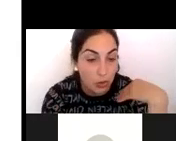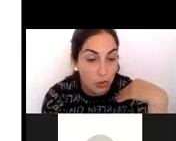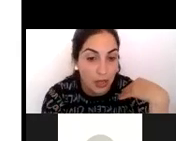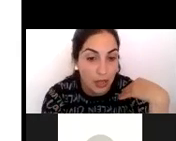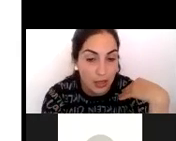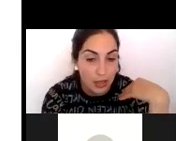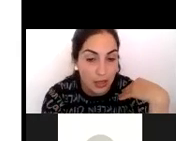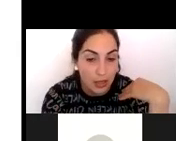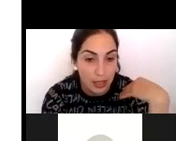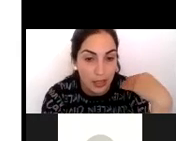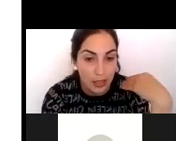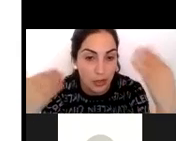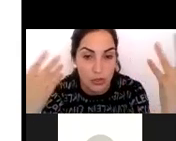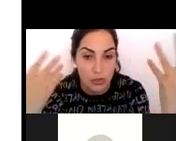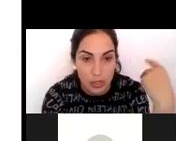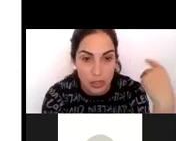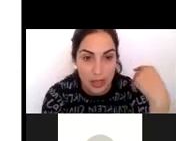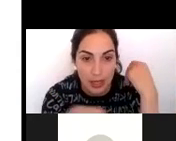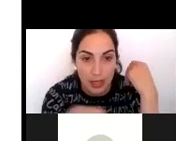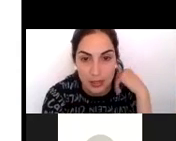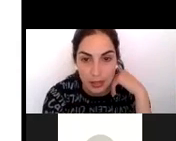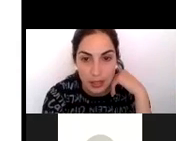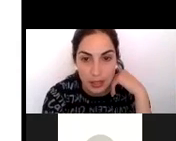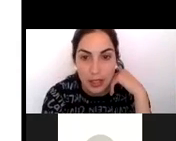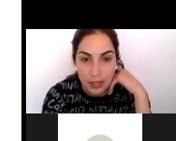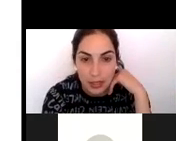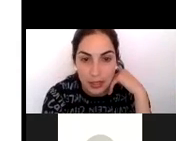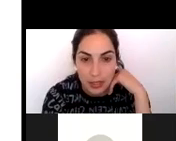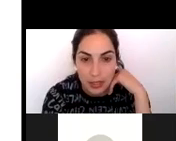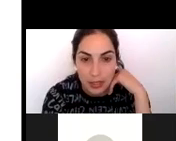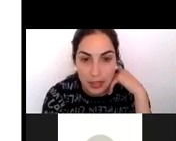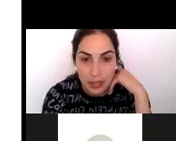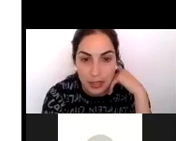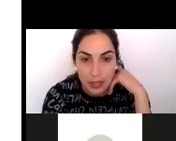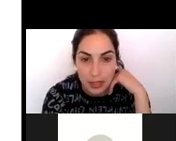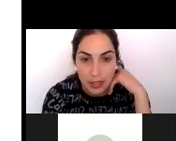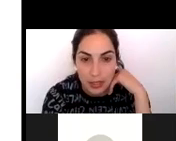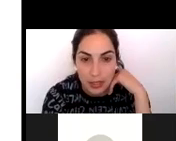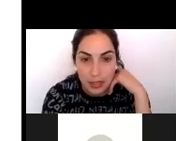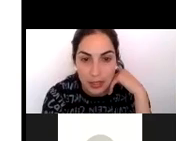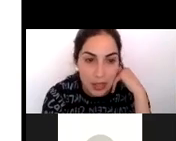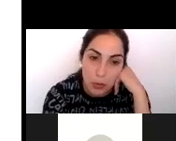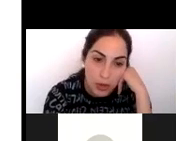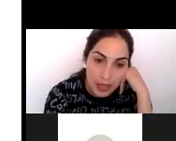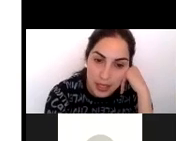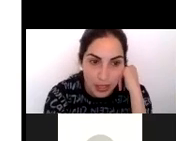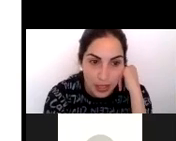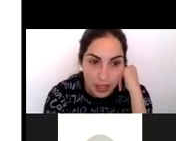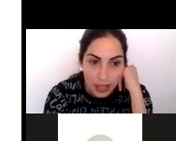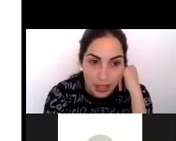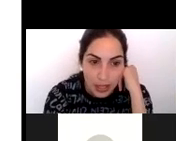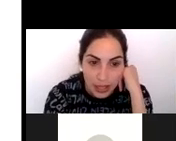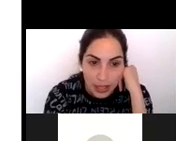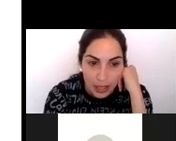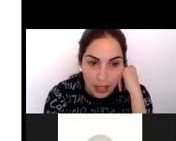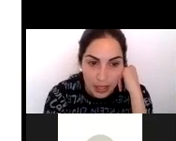de moda, de rango social, etcétera? Y ahí después puedo analizar, ¿cierto? lo que decía